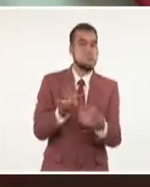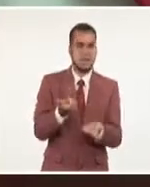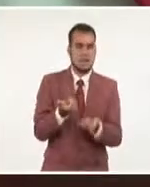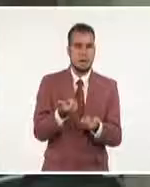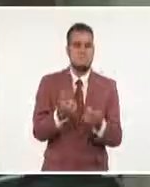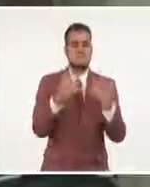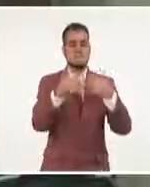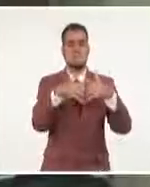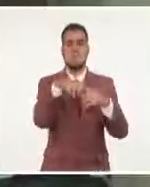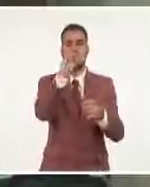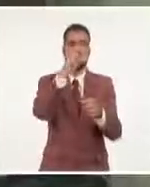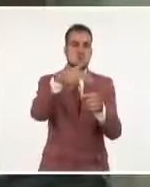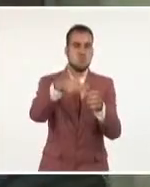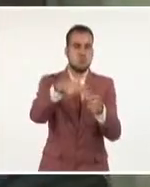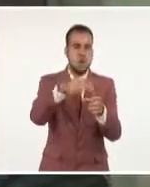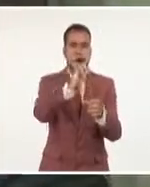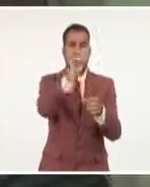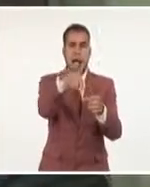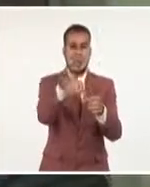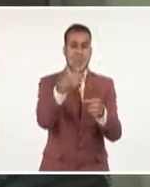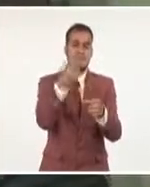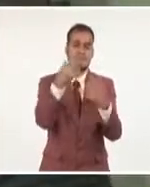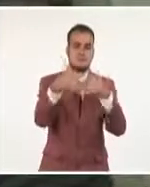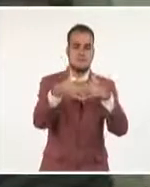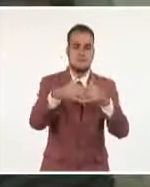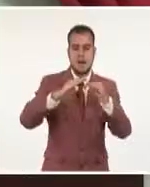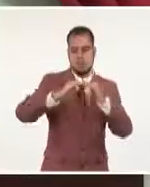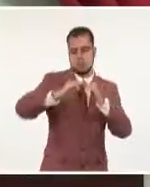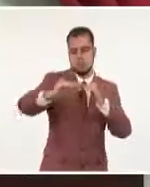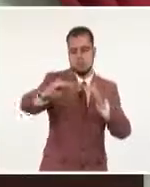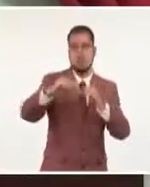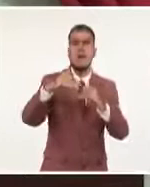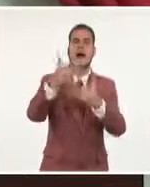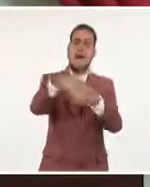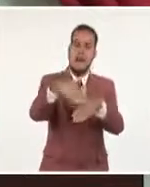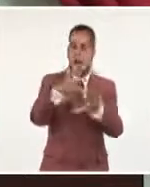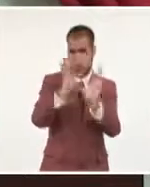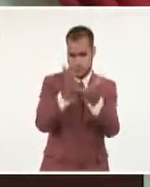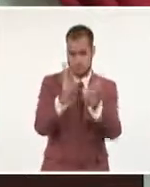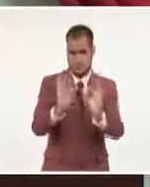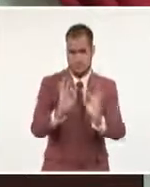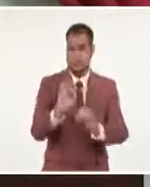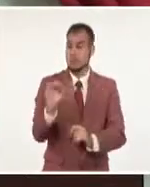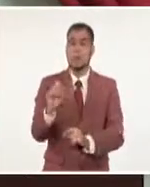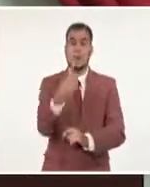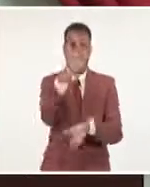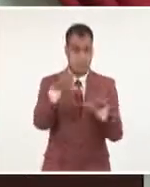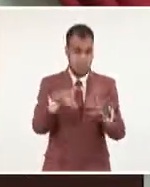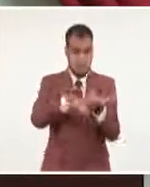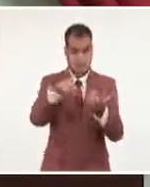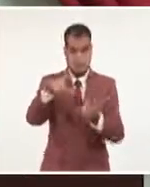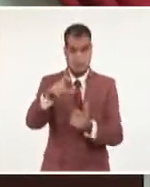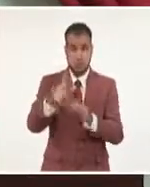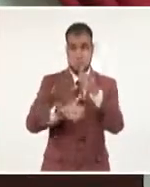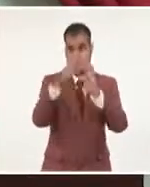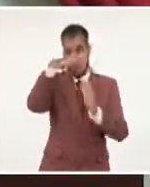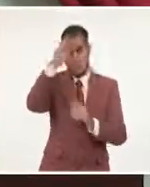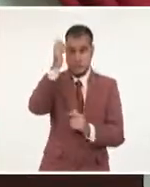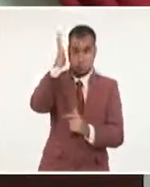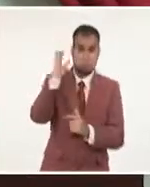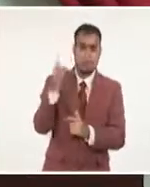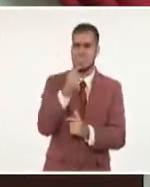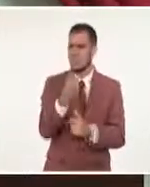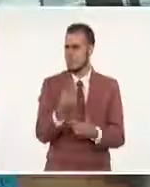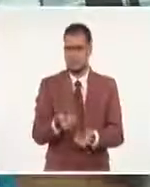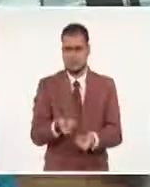lo relacionado con la producción de asfalto. El primer secretario del Comité Central del Partido, Miguel Díaz-Canel Bermúdez, manifestó que